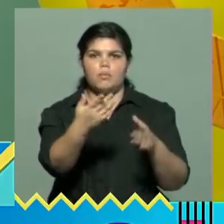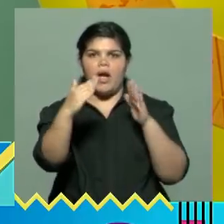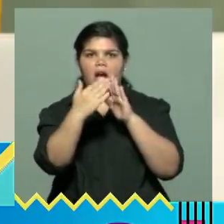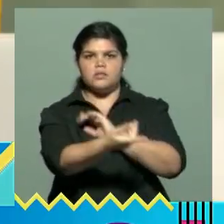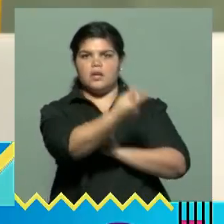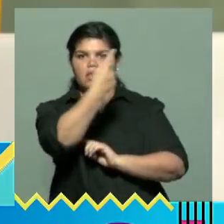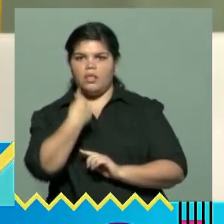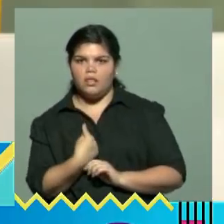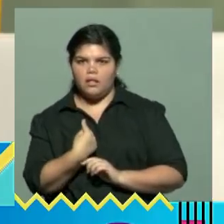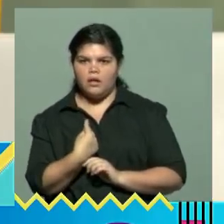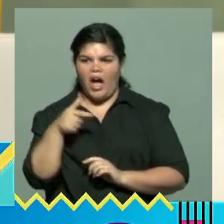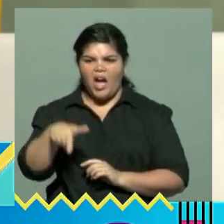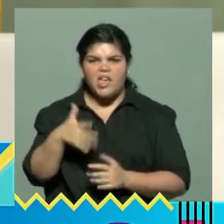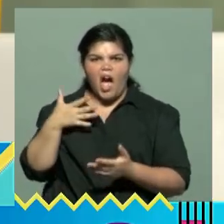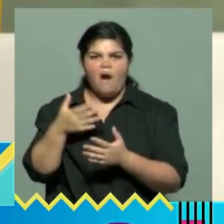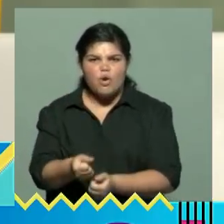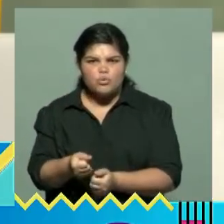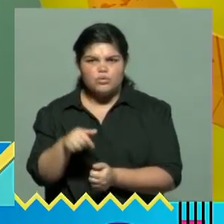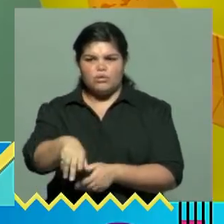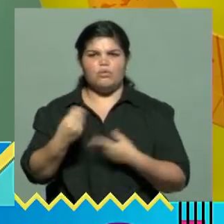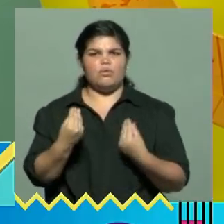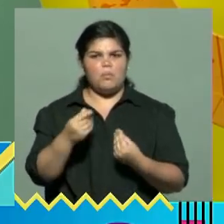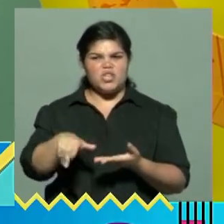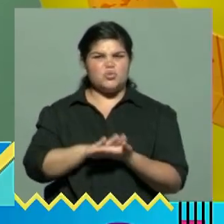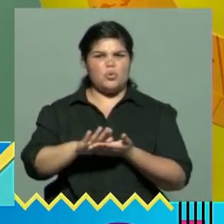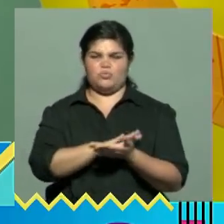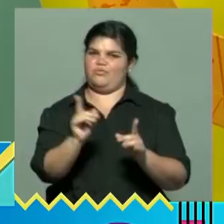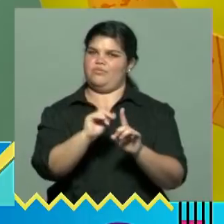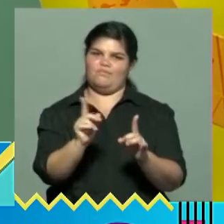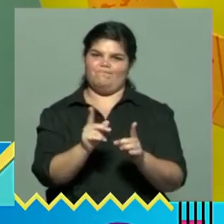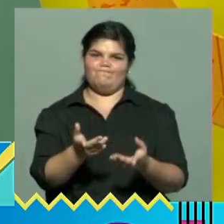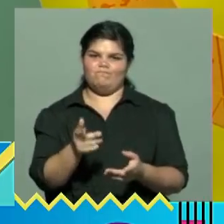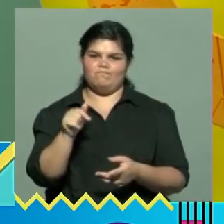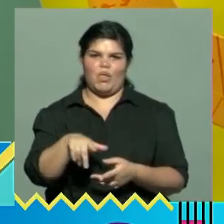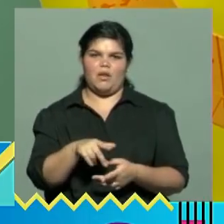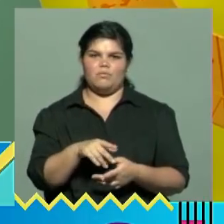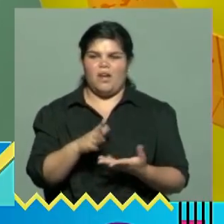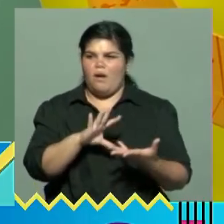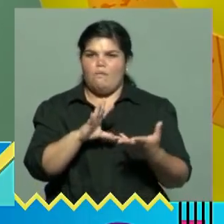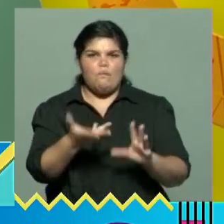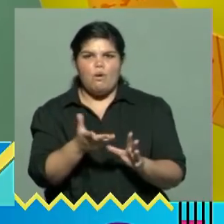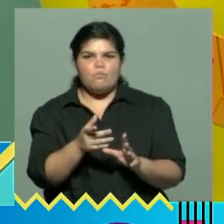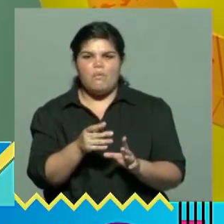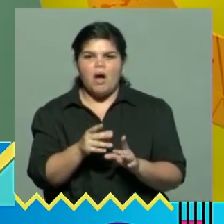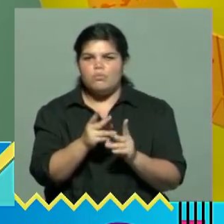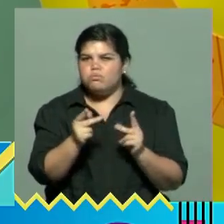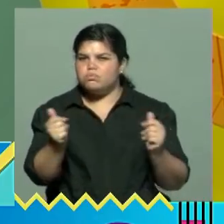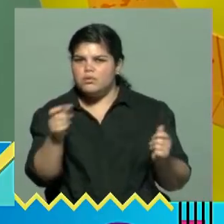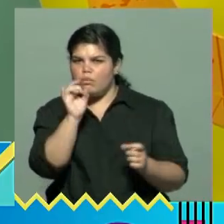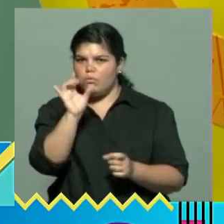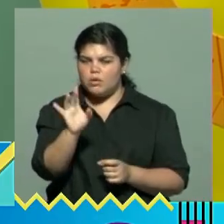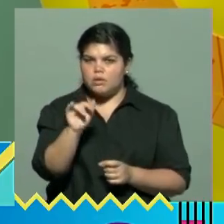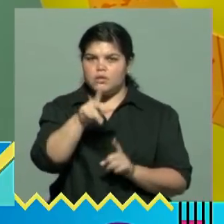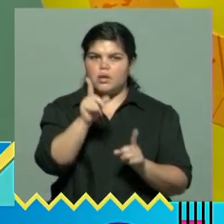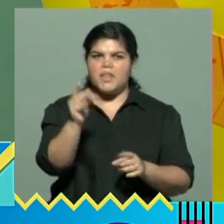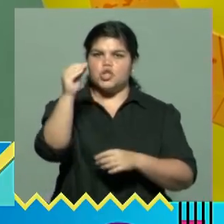abusada. Y esa no es la solución del problema, es como poner un parche. Y de hecho, ese protocolo en Chubut tuvo un caso que no